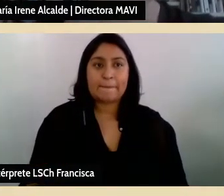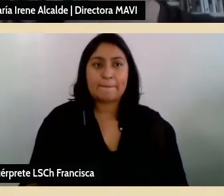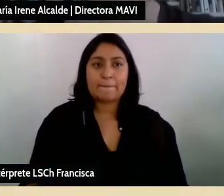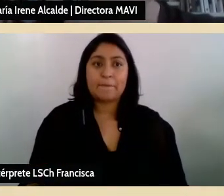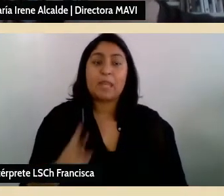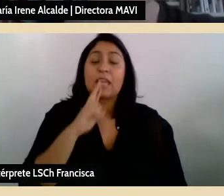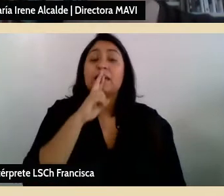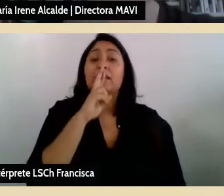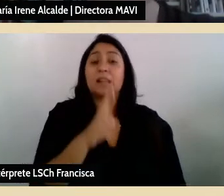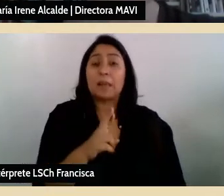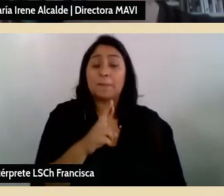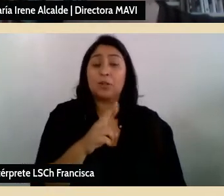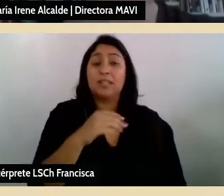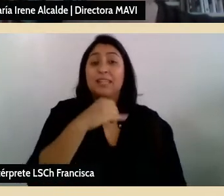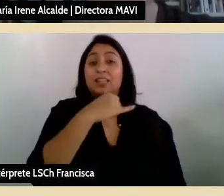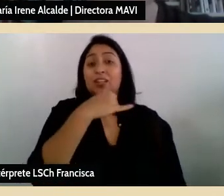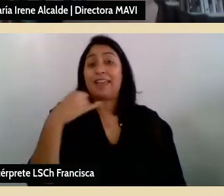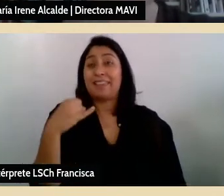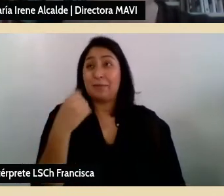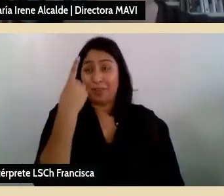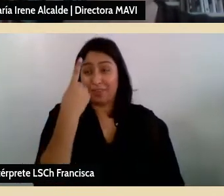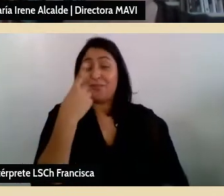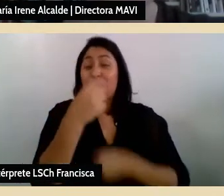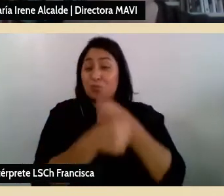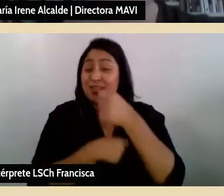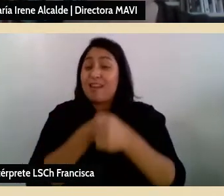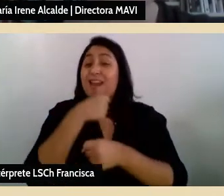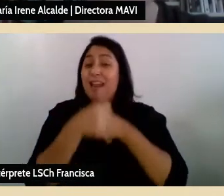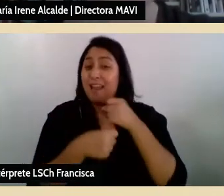Respondiéndola después de un año,